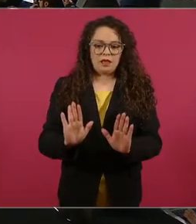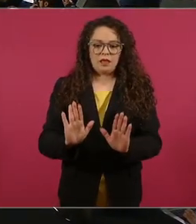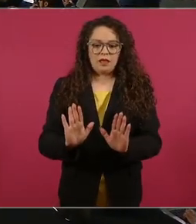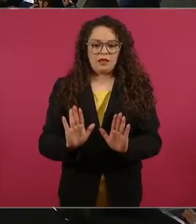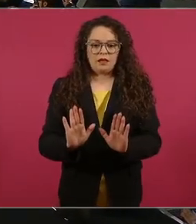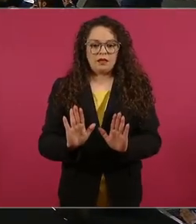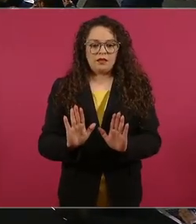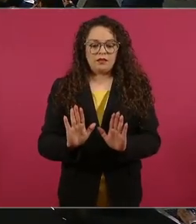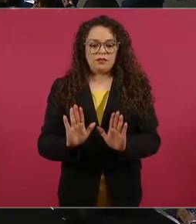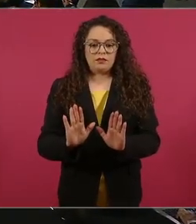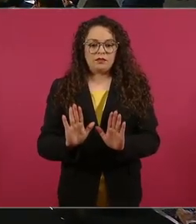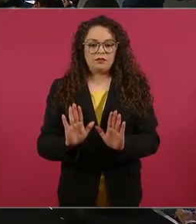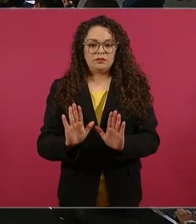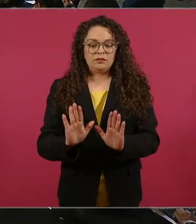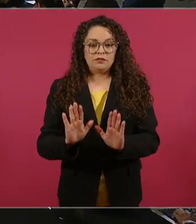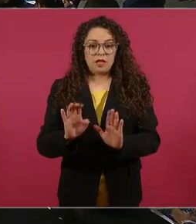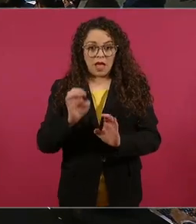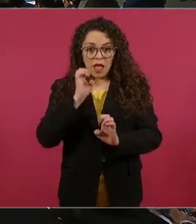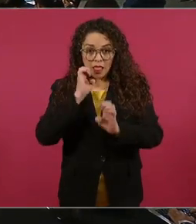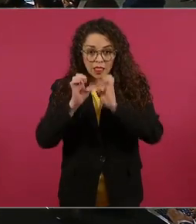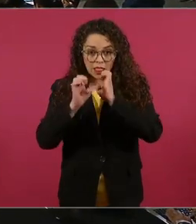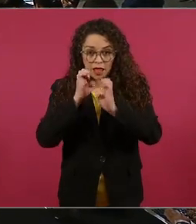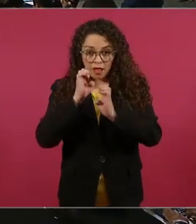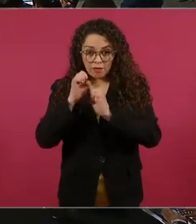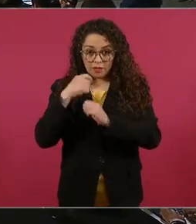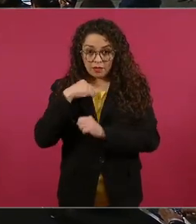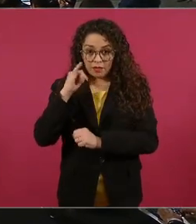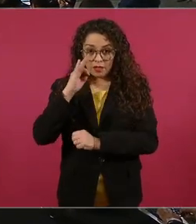yo no les doy entrevistas.